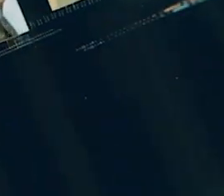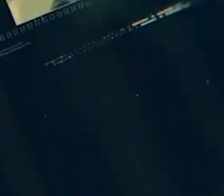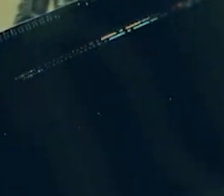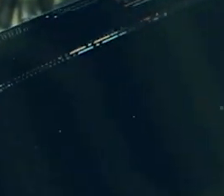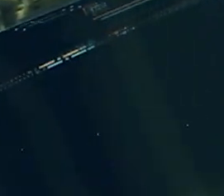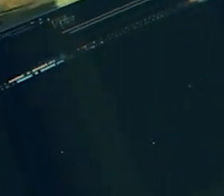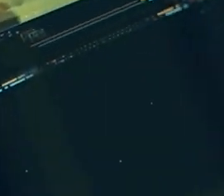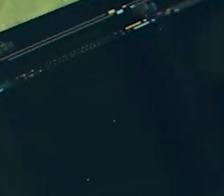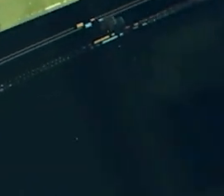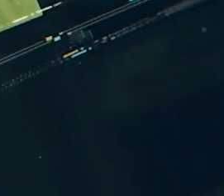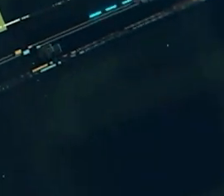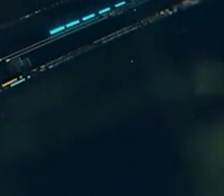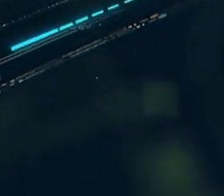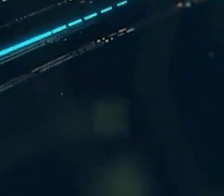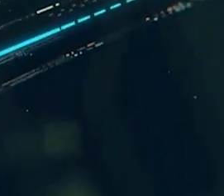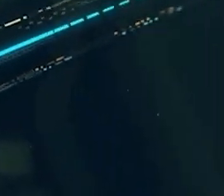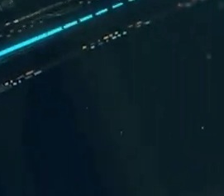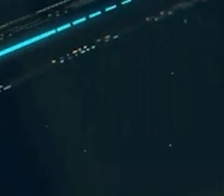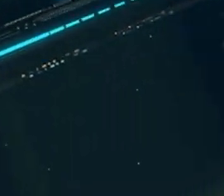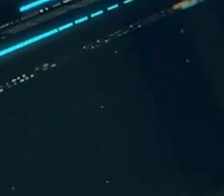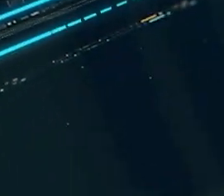2022.